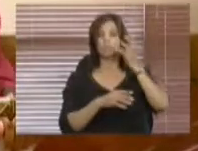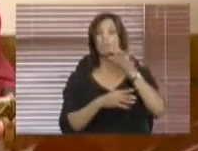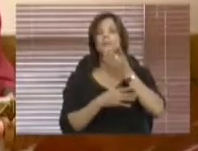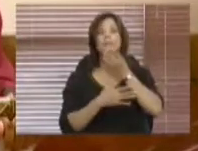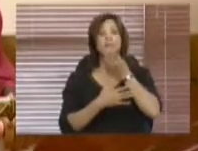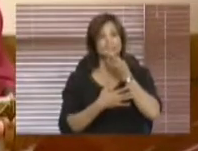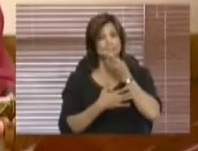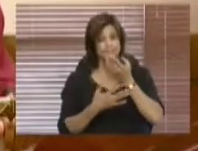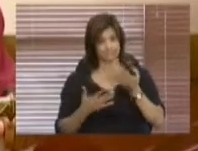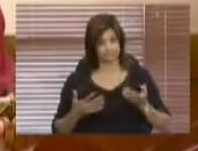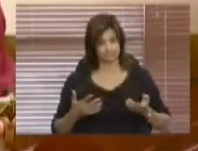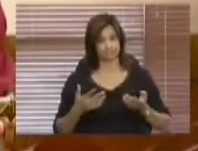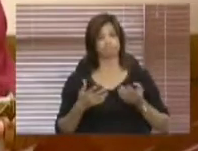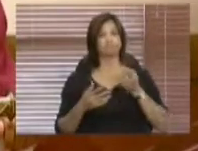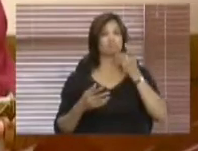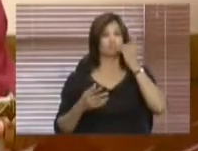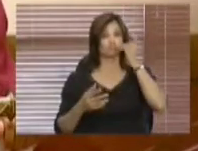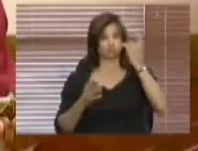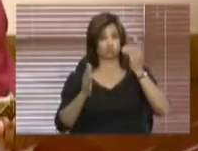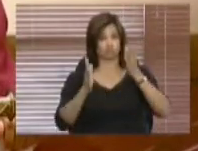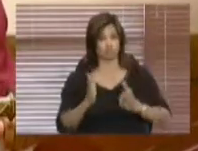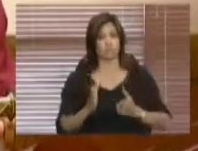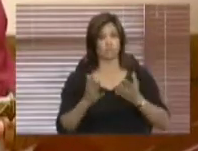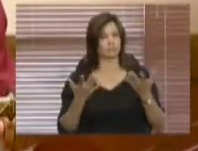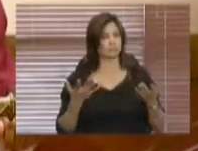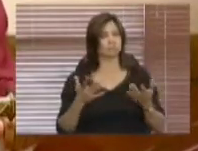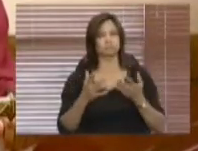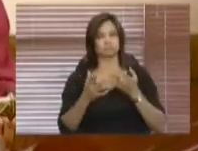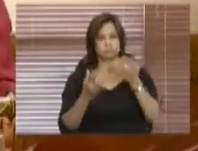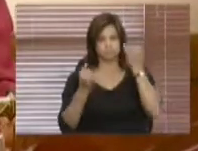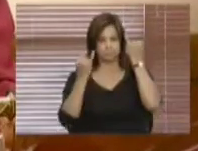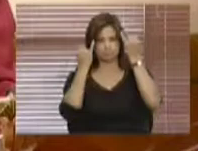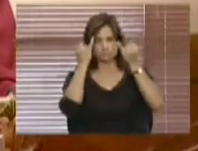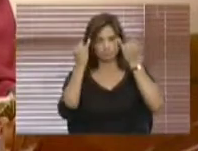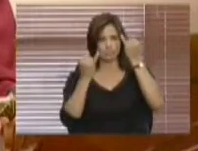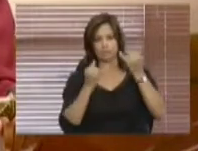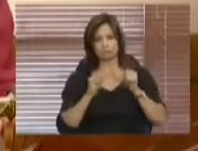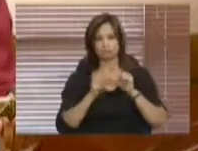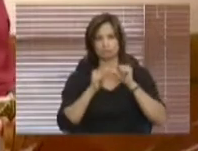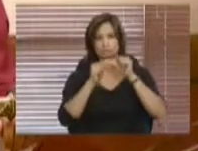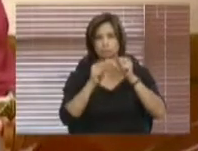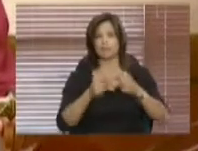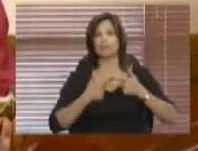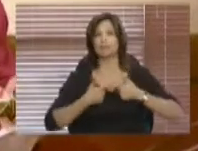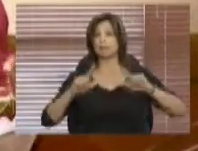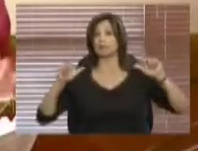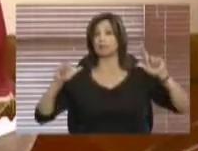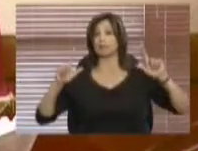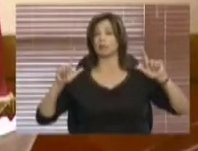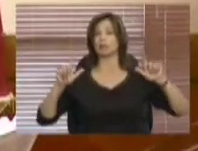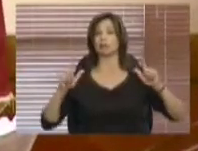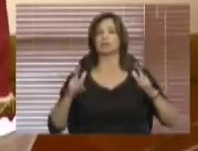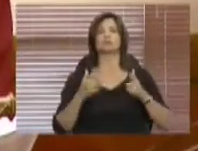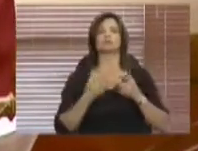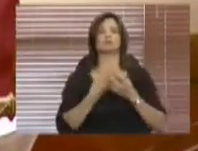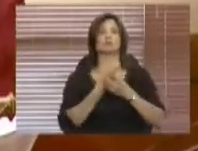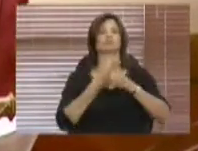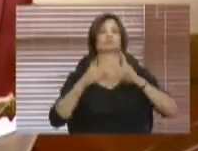Dominicana. Duarte es fuente inagotable de nación, libertad,